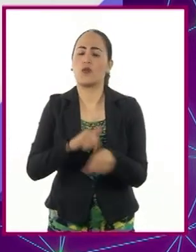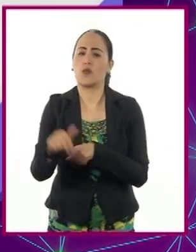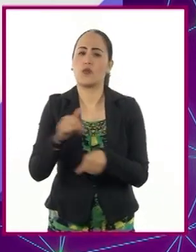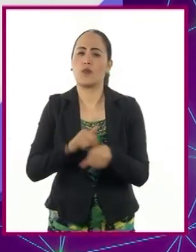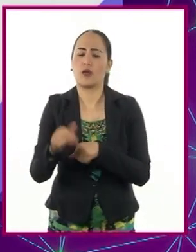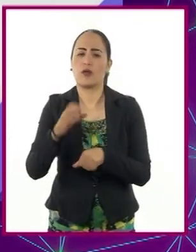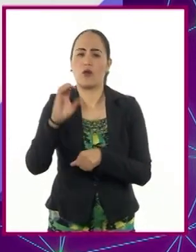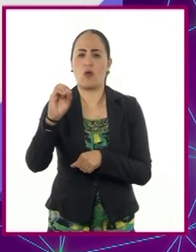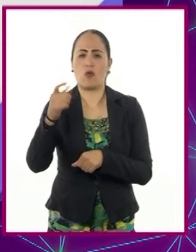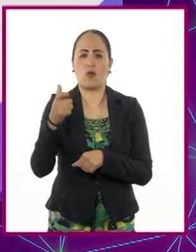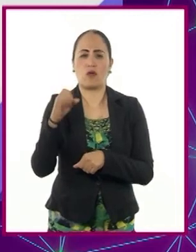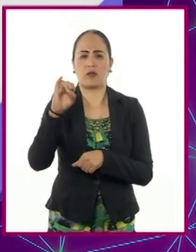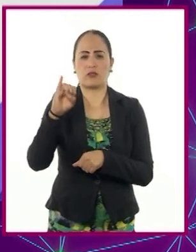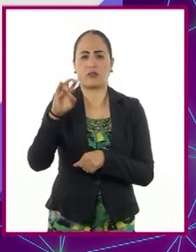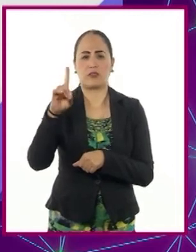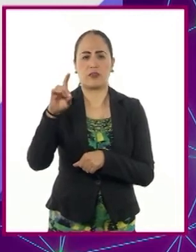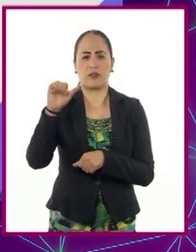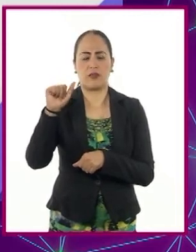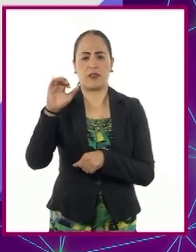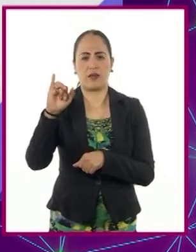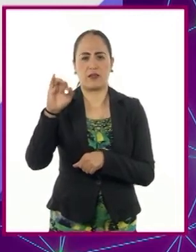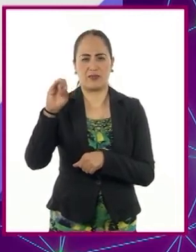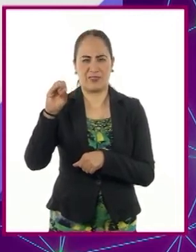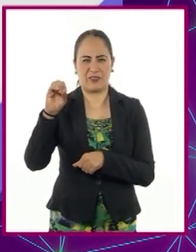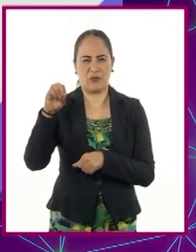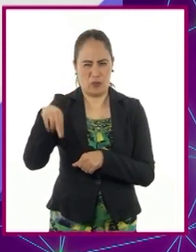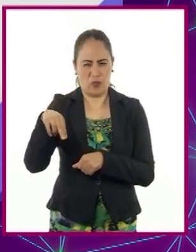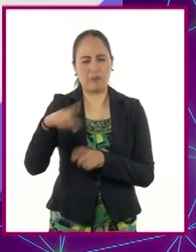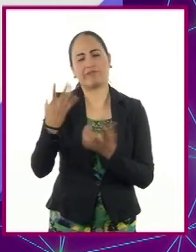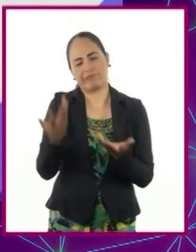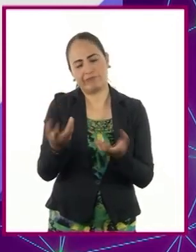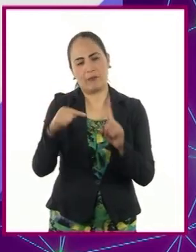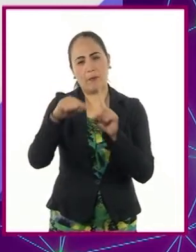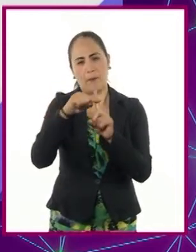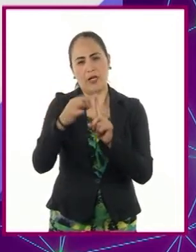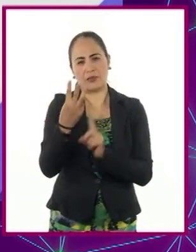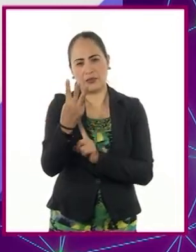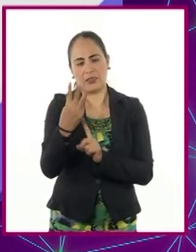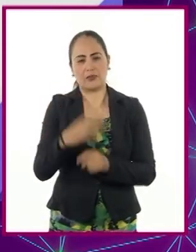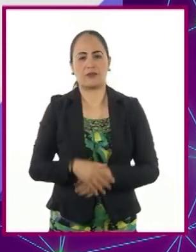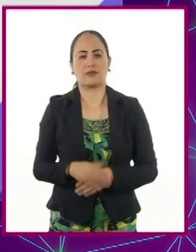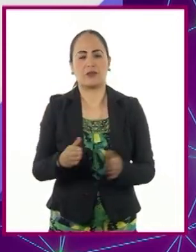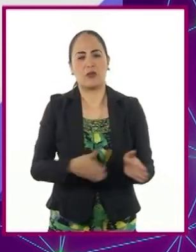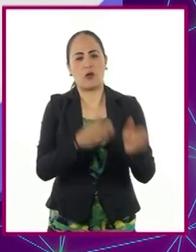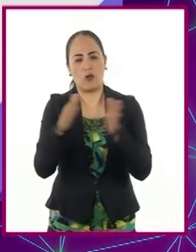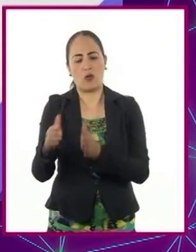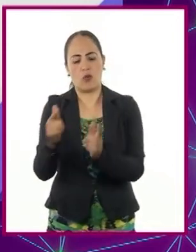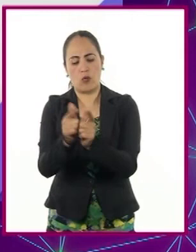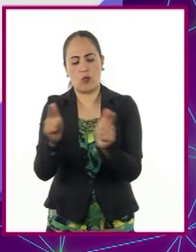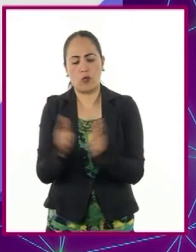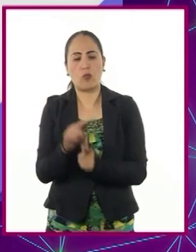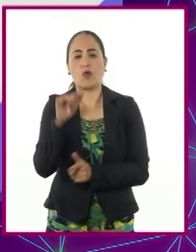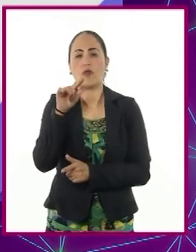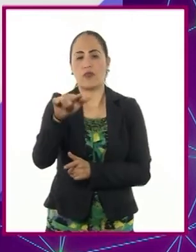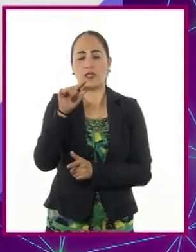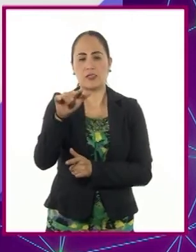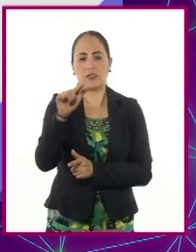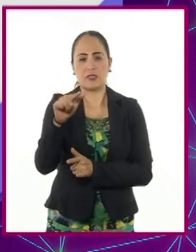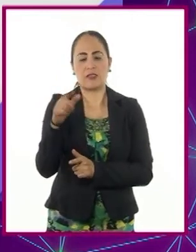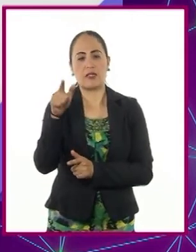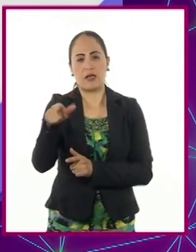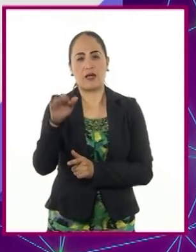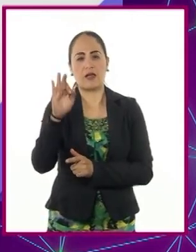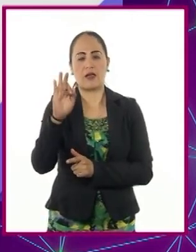oxidación? Así es, +3. Veamos ahora el grupo 17, donde se encuentra el